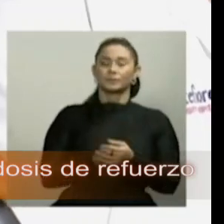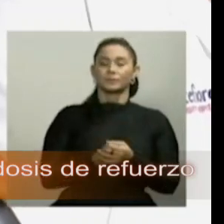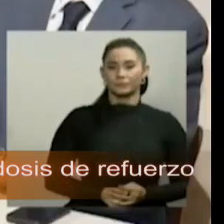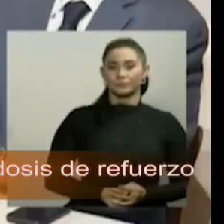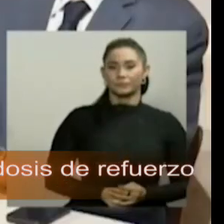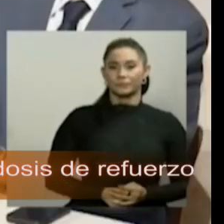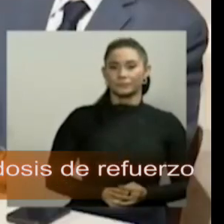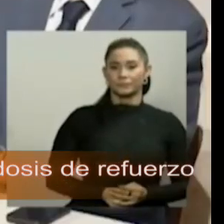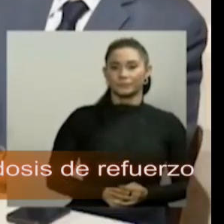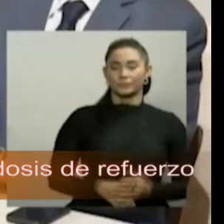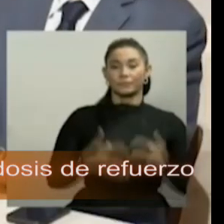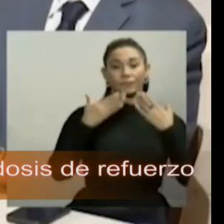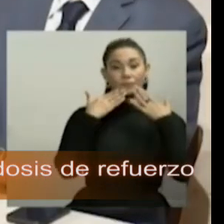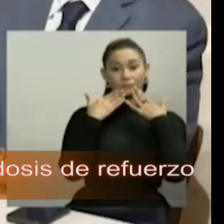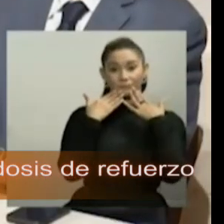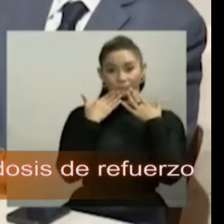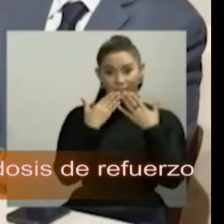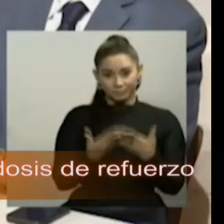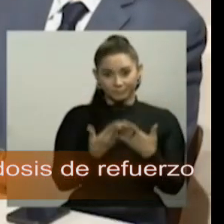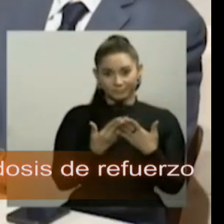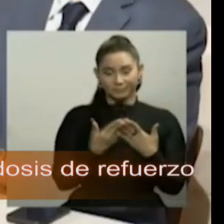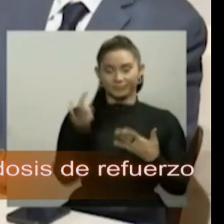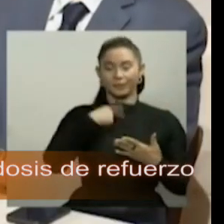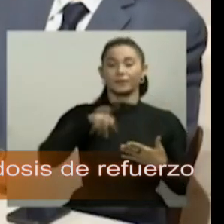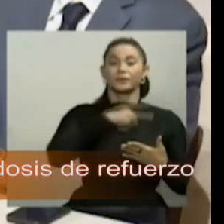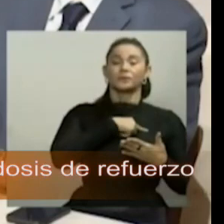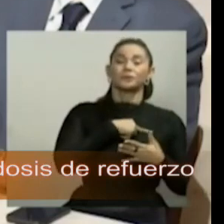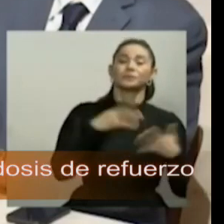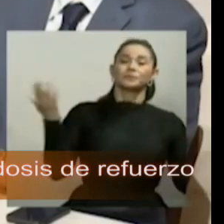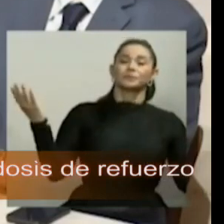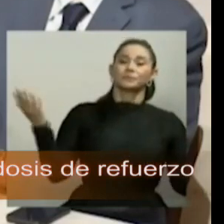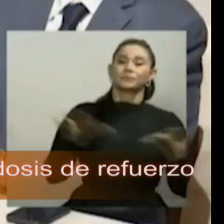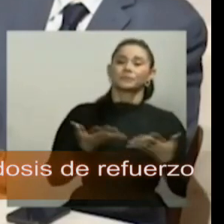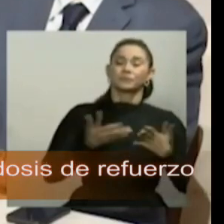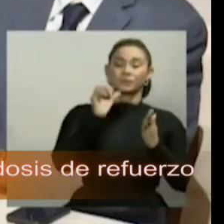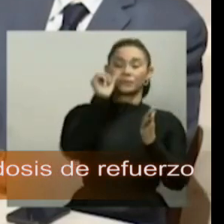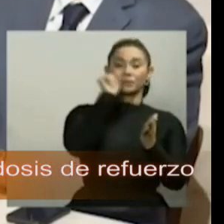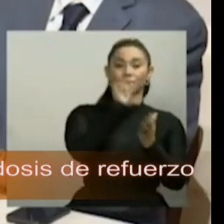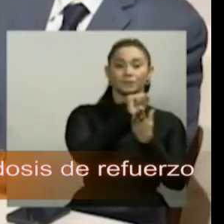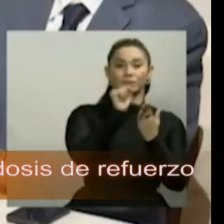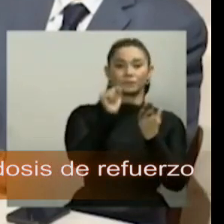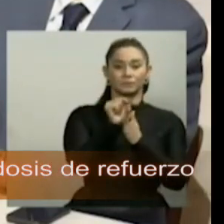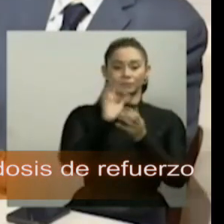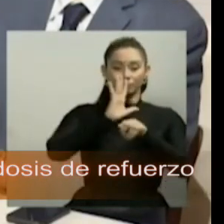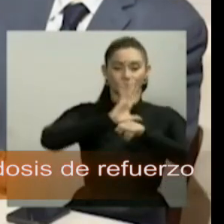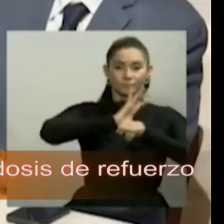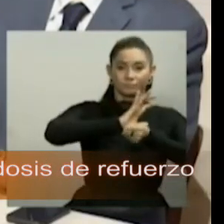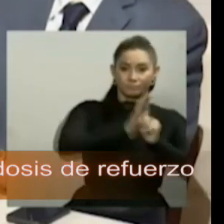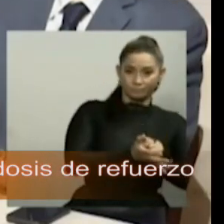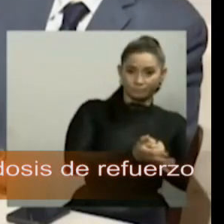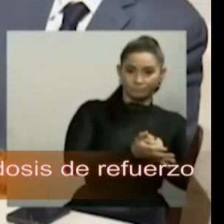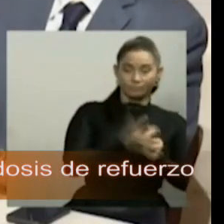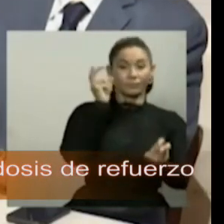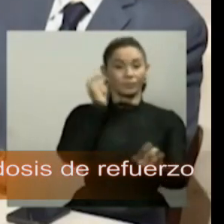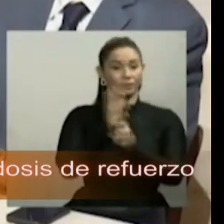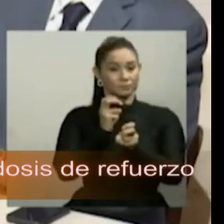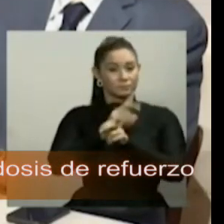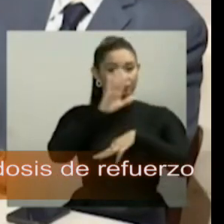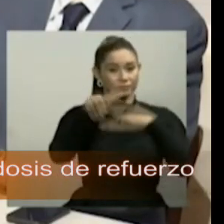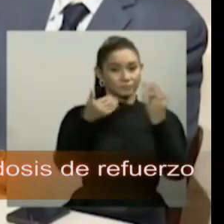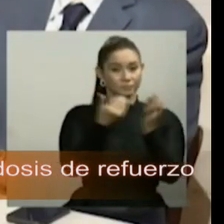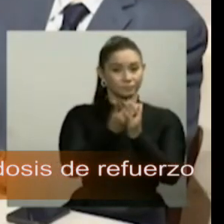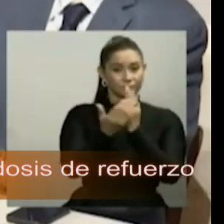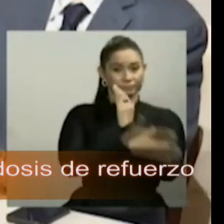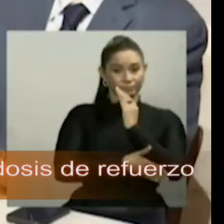colaterales porque... Nosotros estamos ahora mismo en una situación de pandemia, una situación crítica para todo el